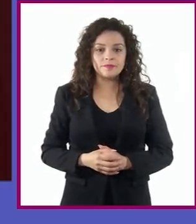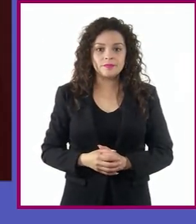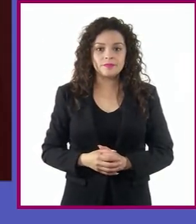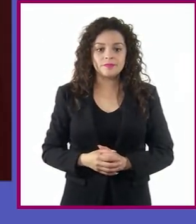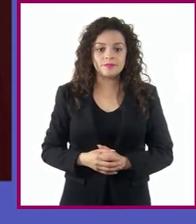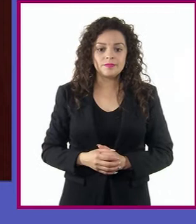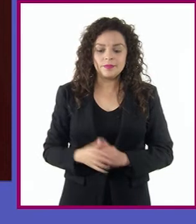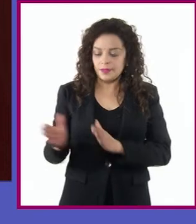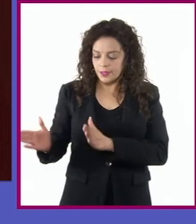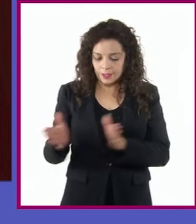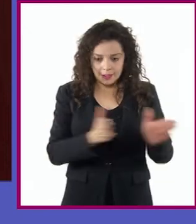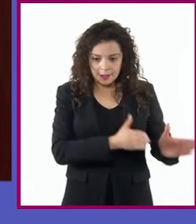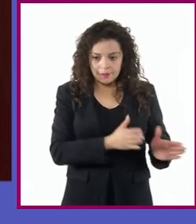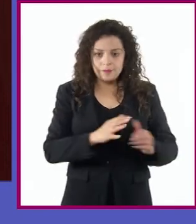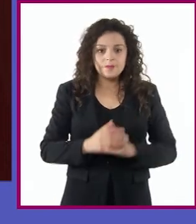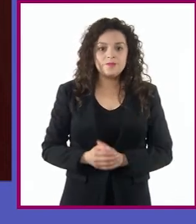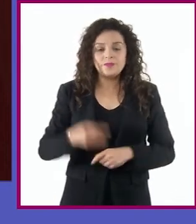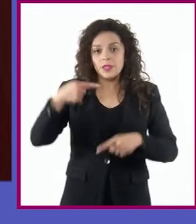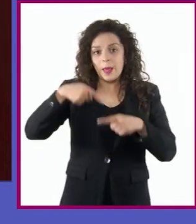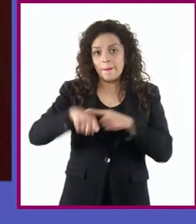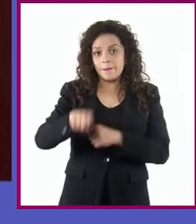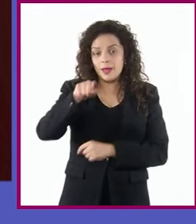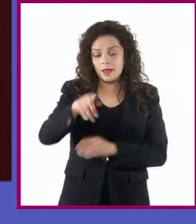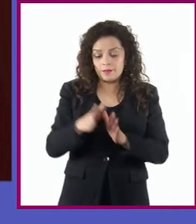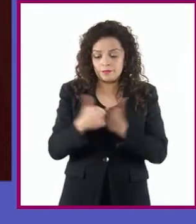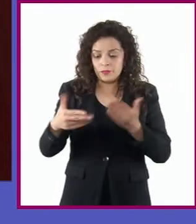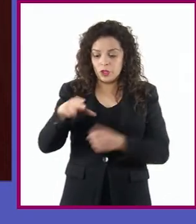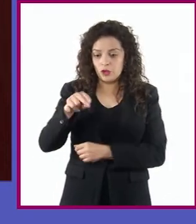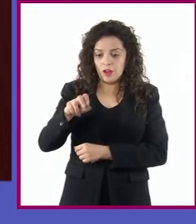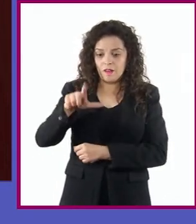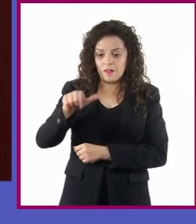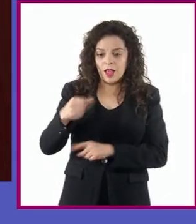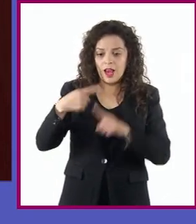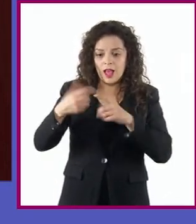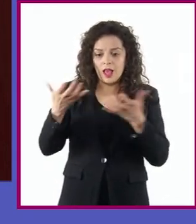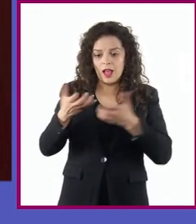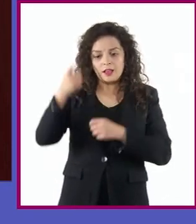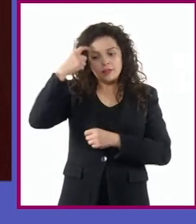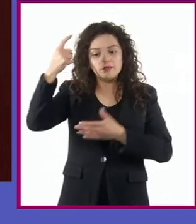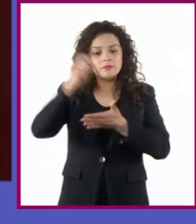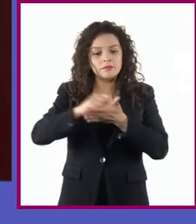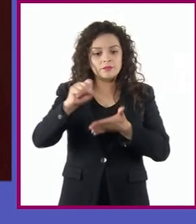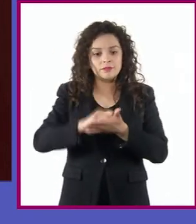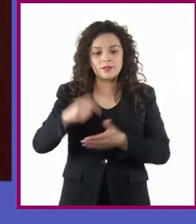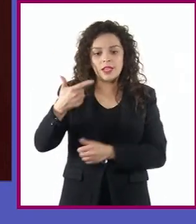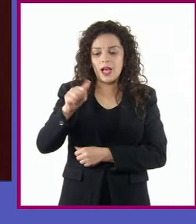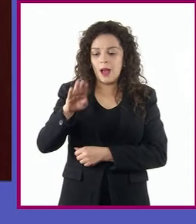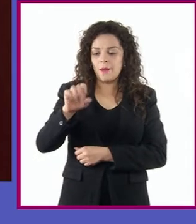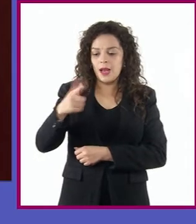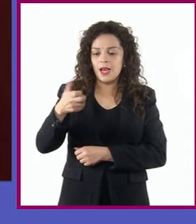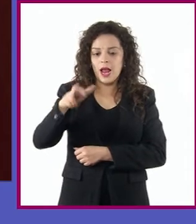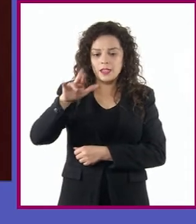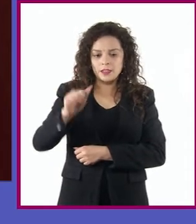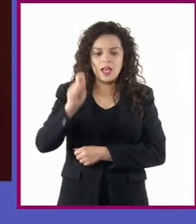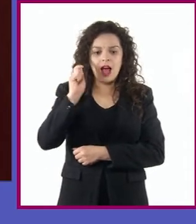Por otra parte, el inicio de la novela de Gabriel García Márquez, Crónica de una muerte anunciada, nos indica un claro flash